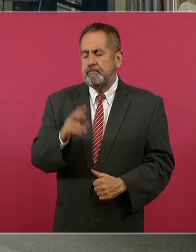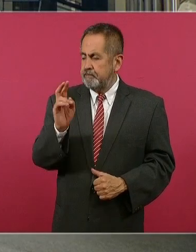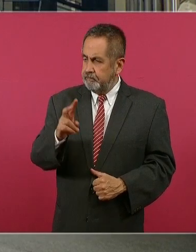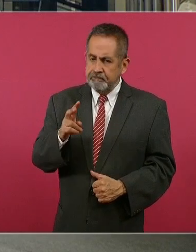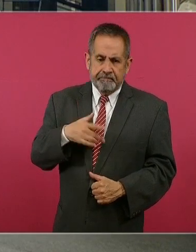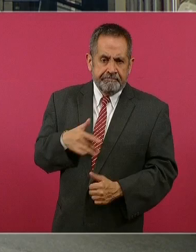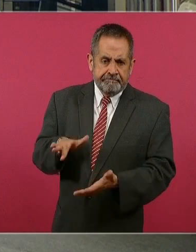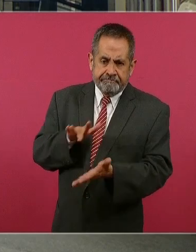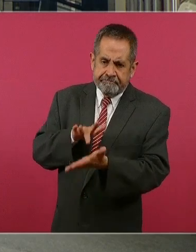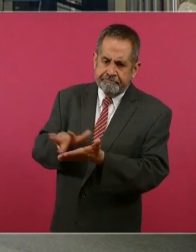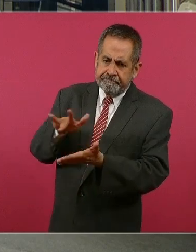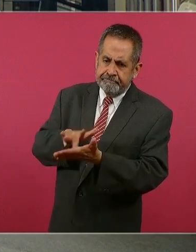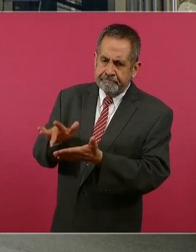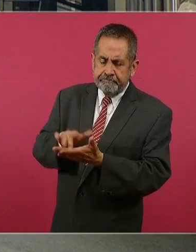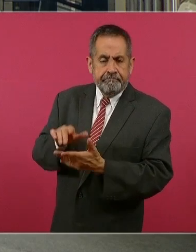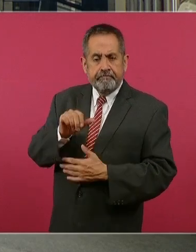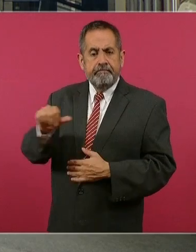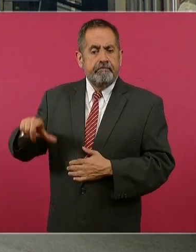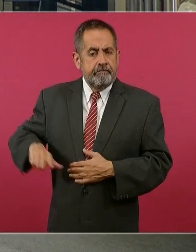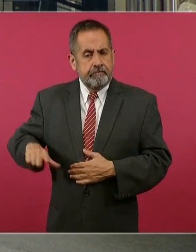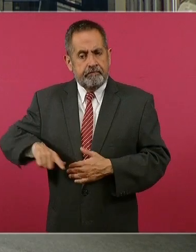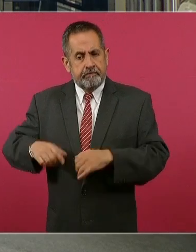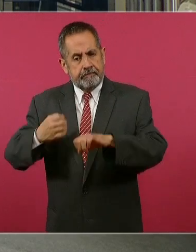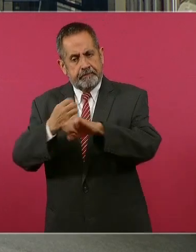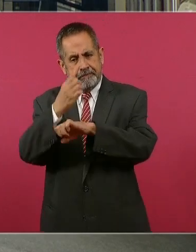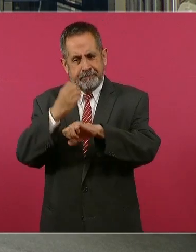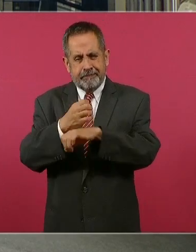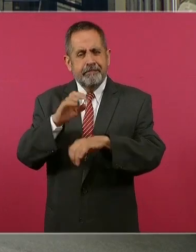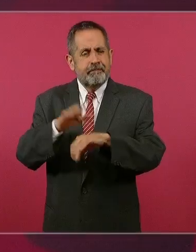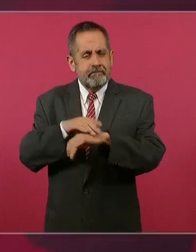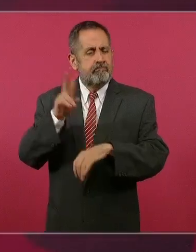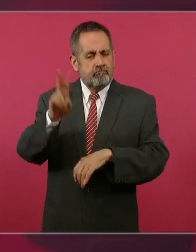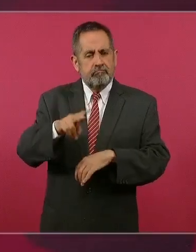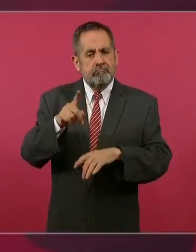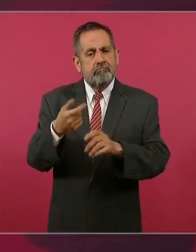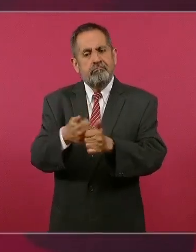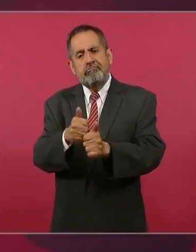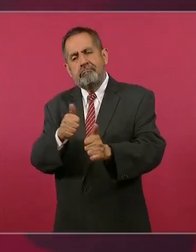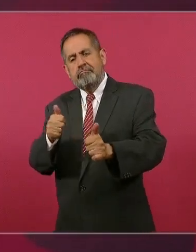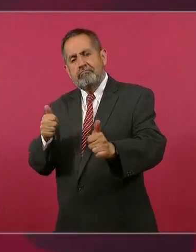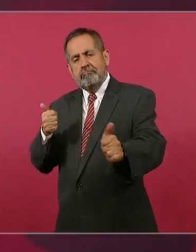estatales por estos rezagos,